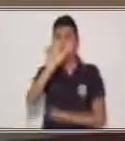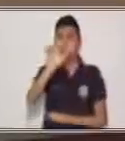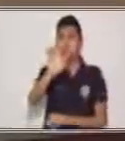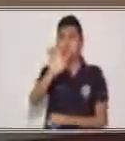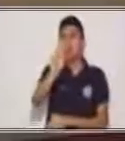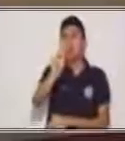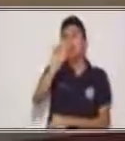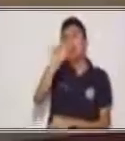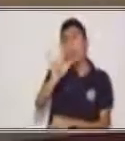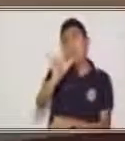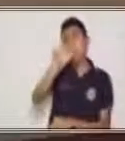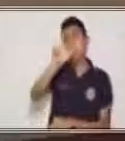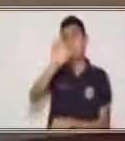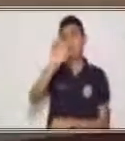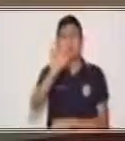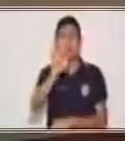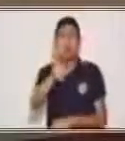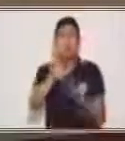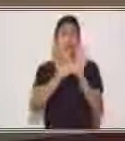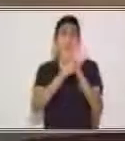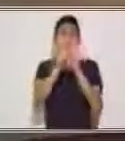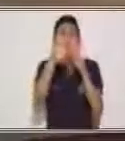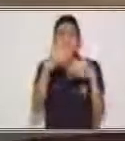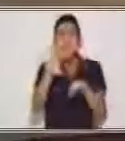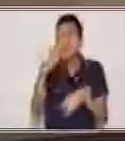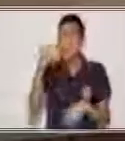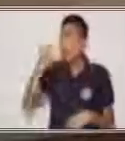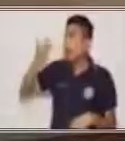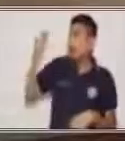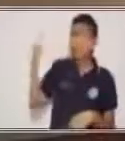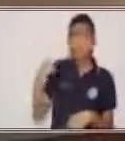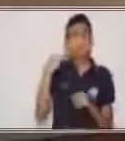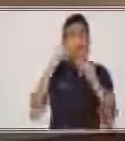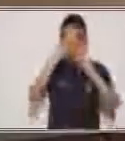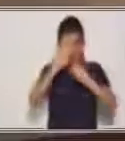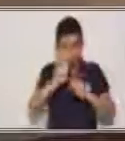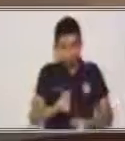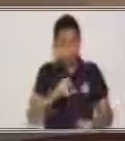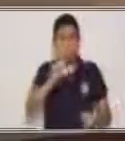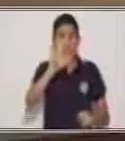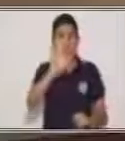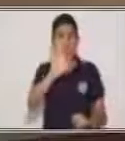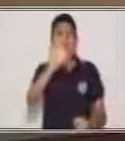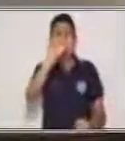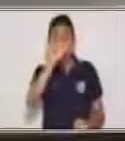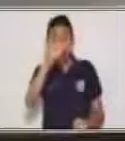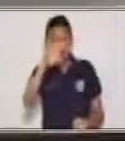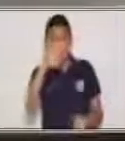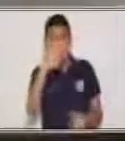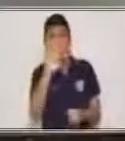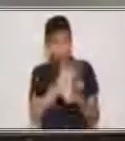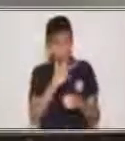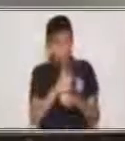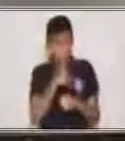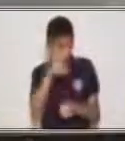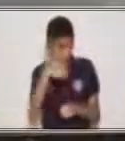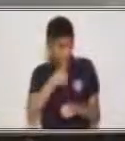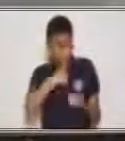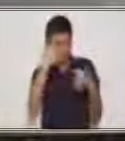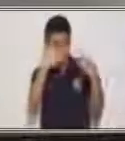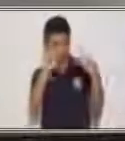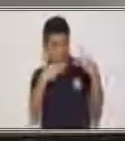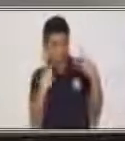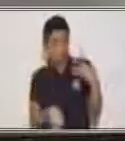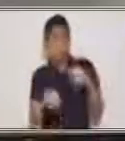algunos científicos, tal vez en los libros has leído o tu maestra te ha contado de algunos científicos famosos. Inclusive en Guatemala tenemos muchos